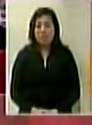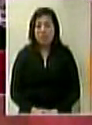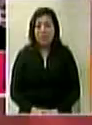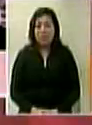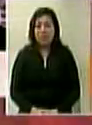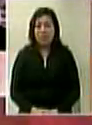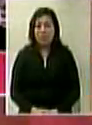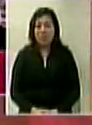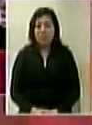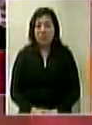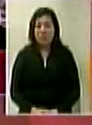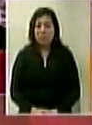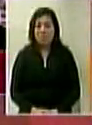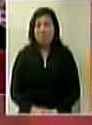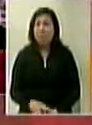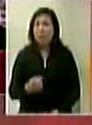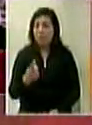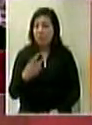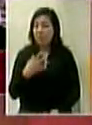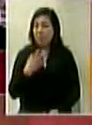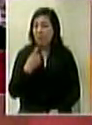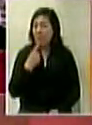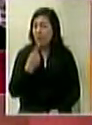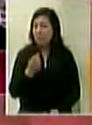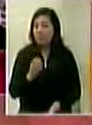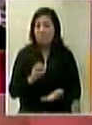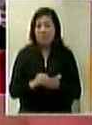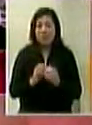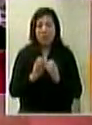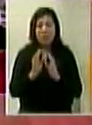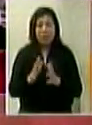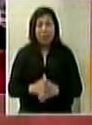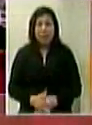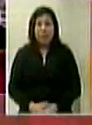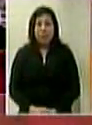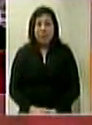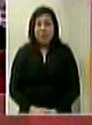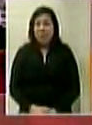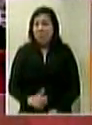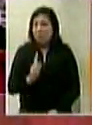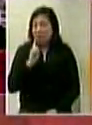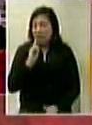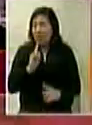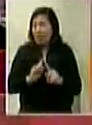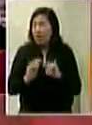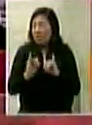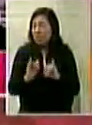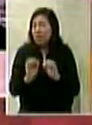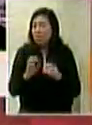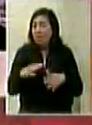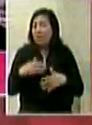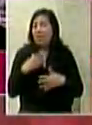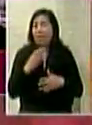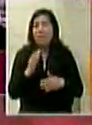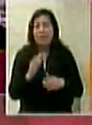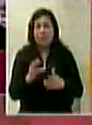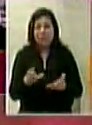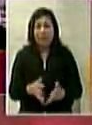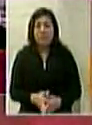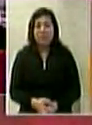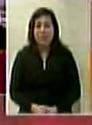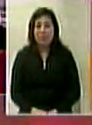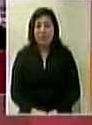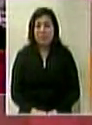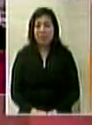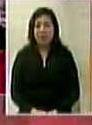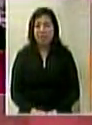racista? Y por eso quiero zanjar claramente, miente que algo queda, que también es una posición fascista, de